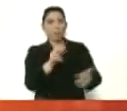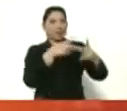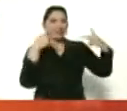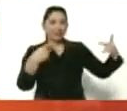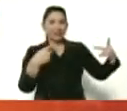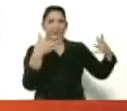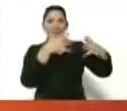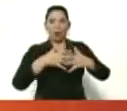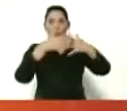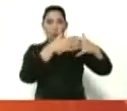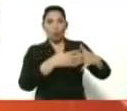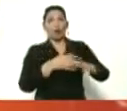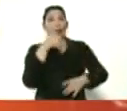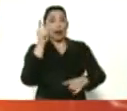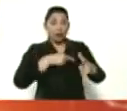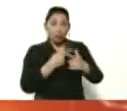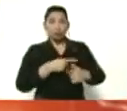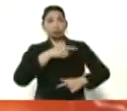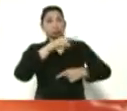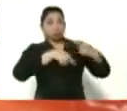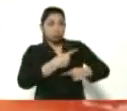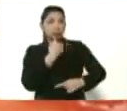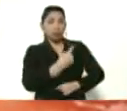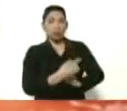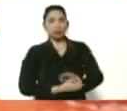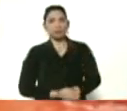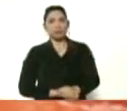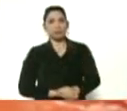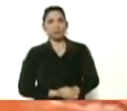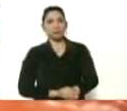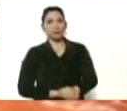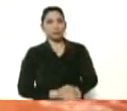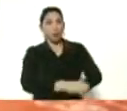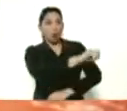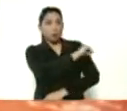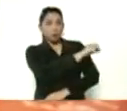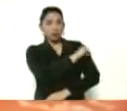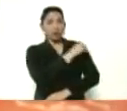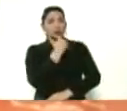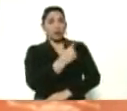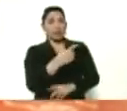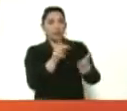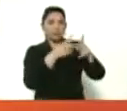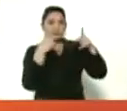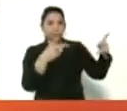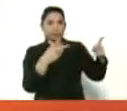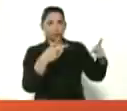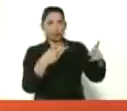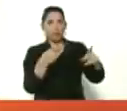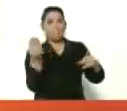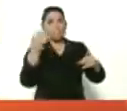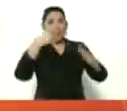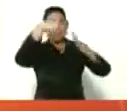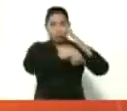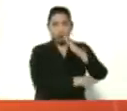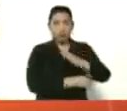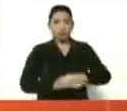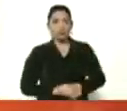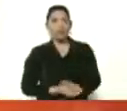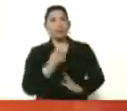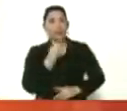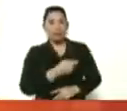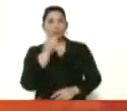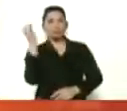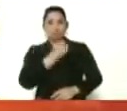Y luego dice un portal de la derecha llamado Pan Am Post, abunda aún más, y dice que en